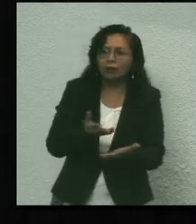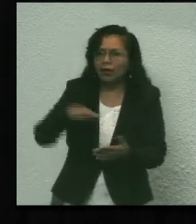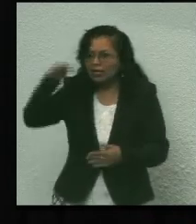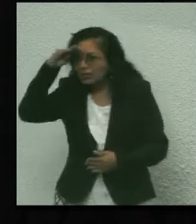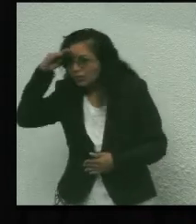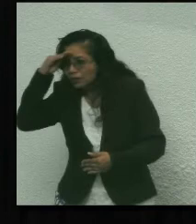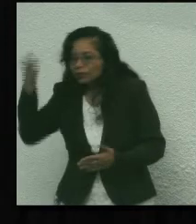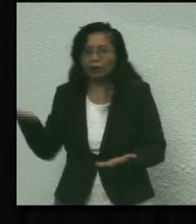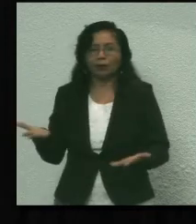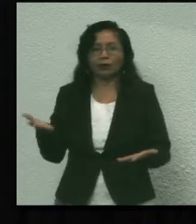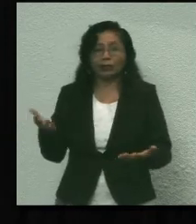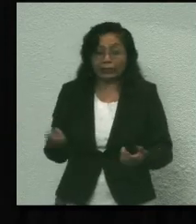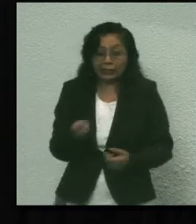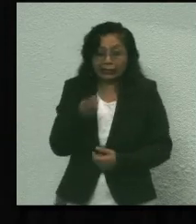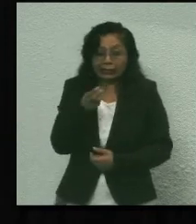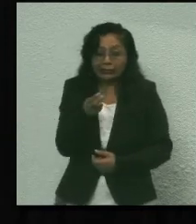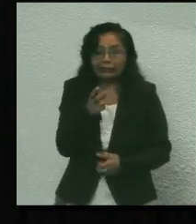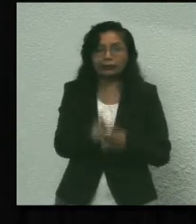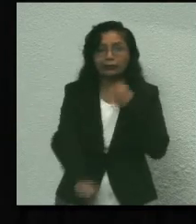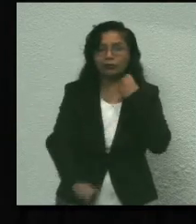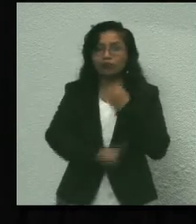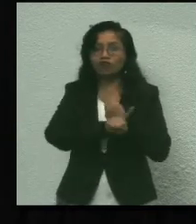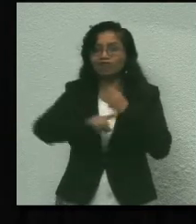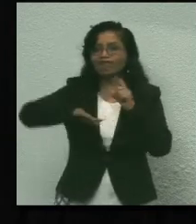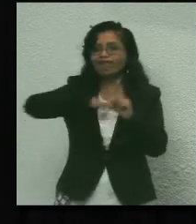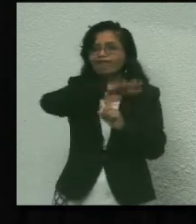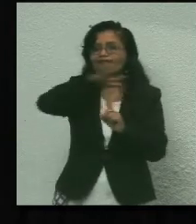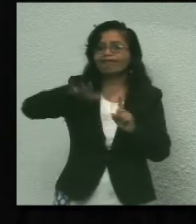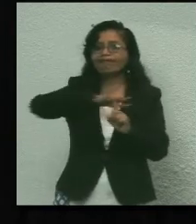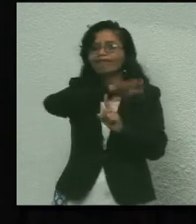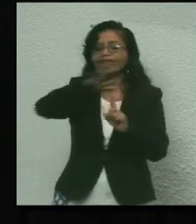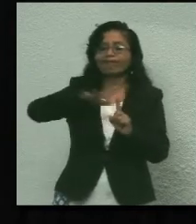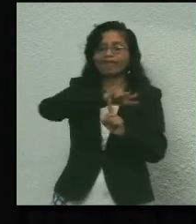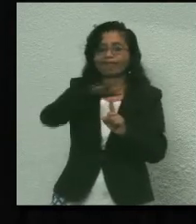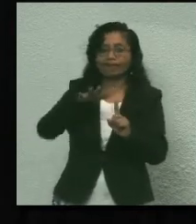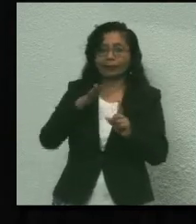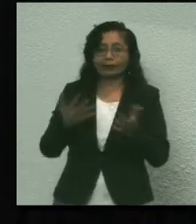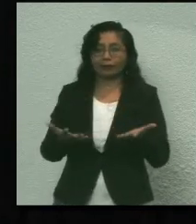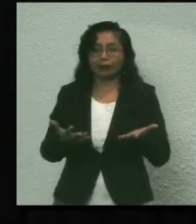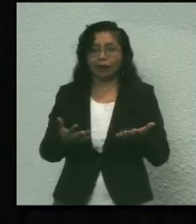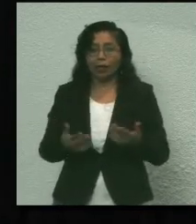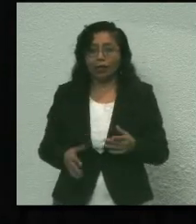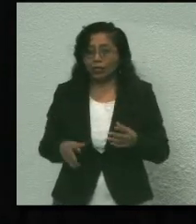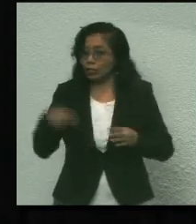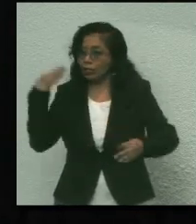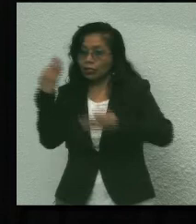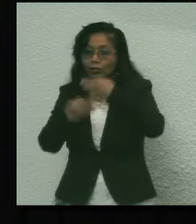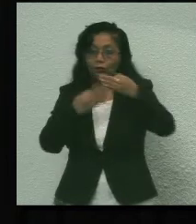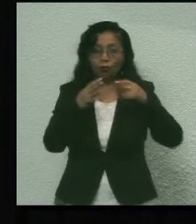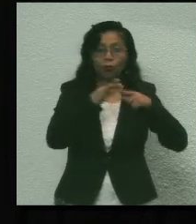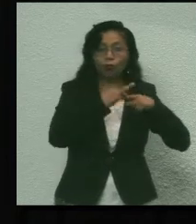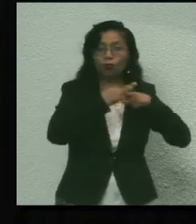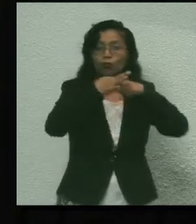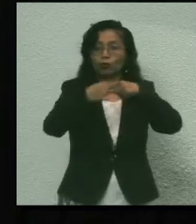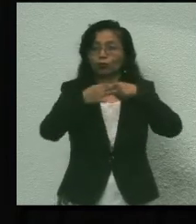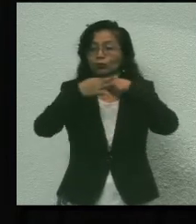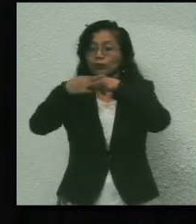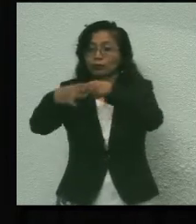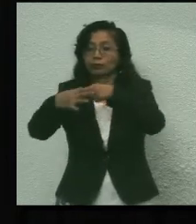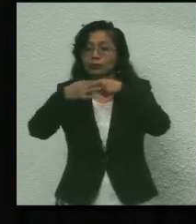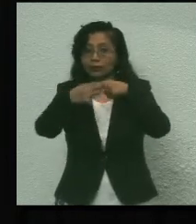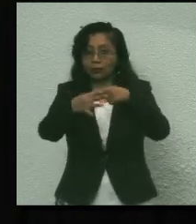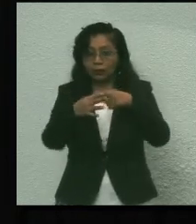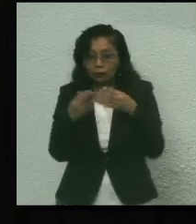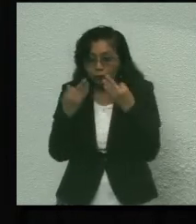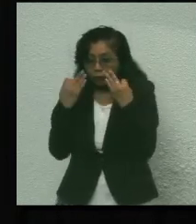ellos en medio de la crisis que pasábamos sobre el comportamiento de sus representantes, siendo